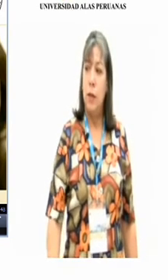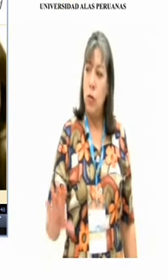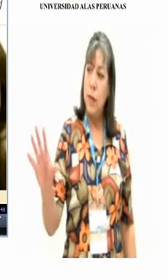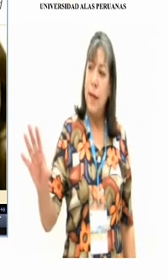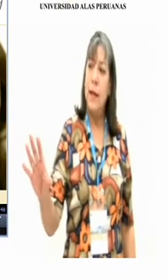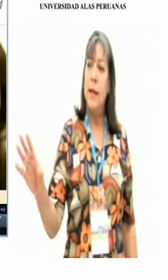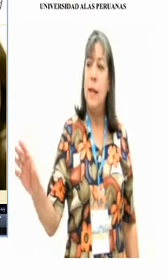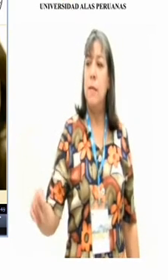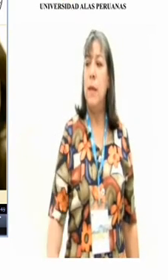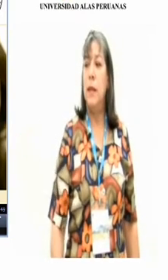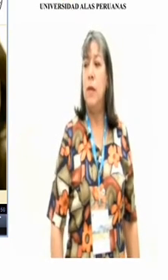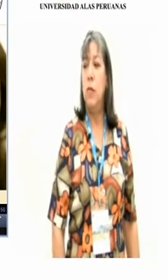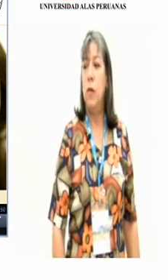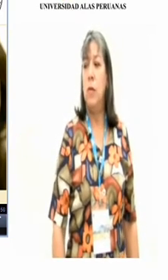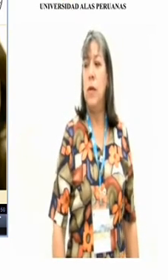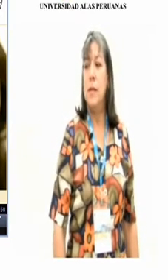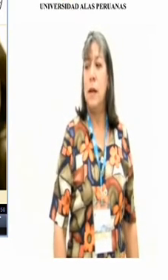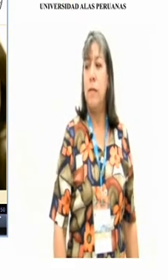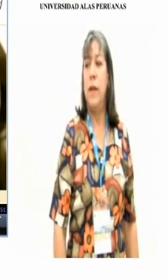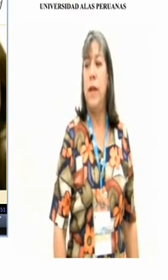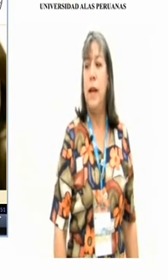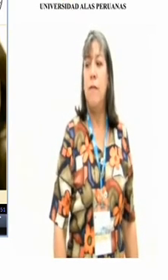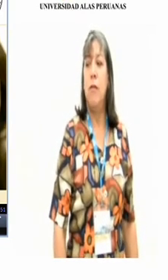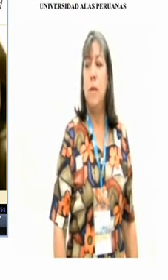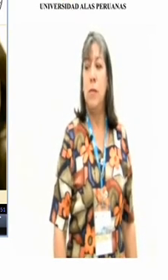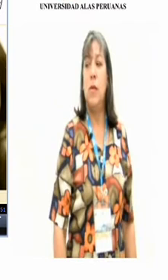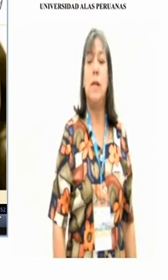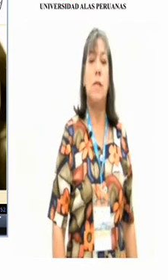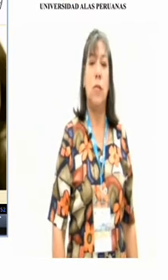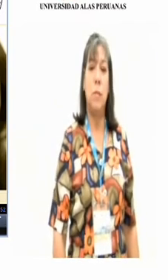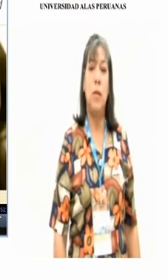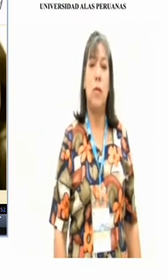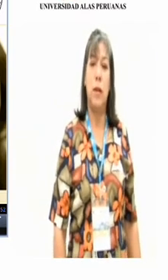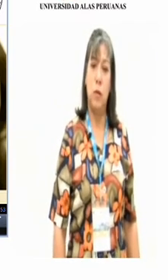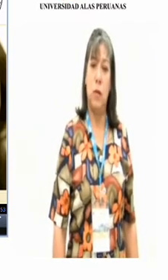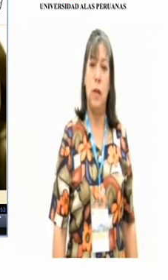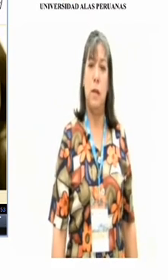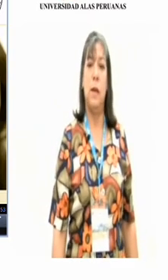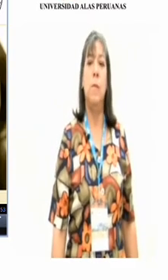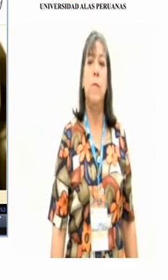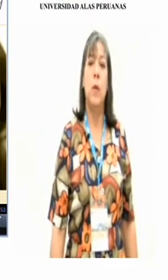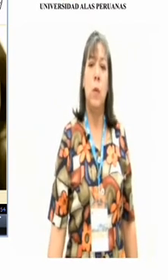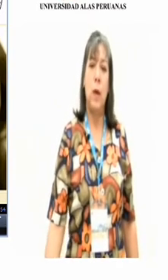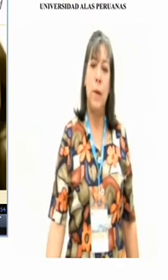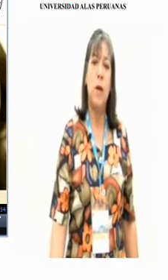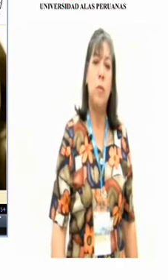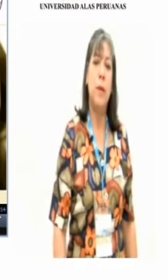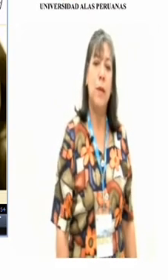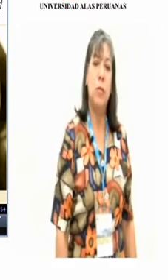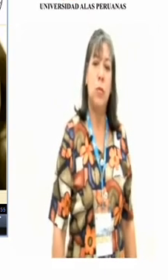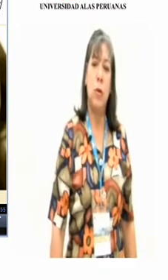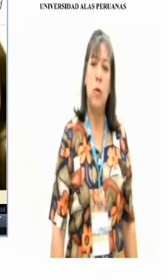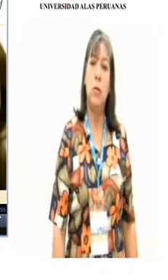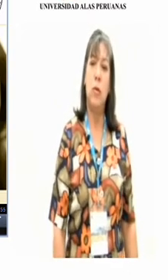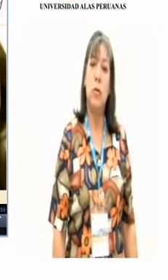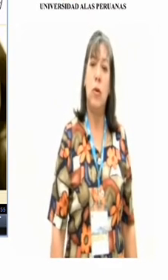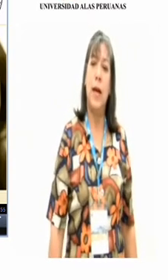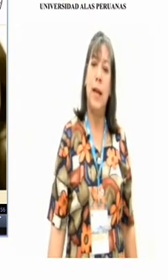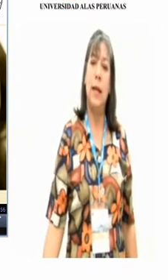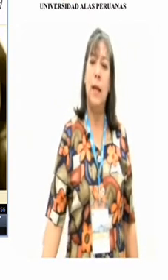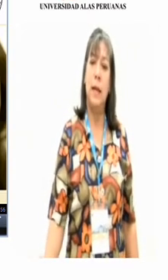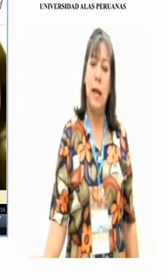educadora toda esta línea de investigación que se refiere a la formación y asesoramiento del docente. Una vez con mis